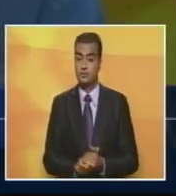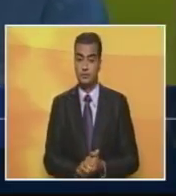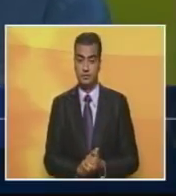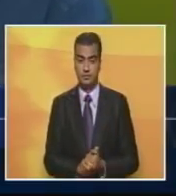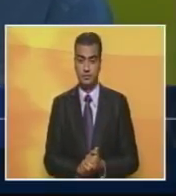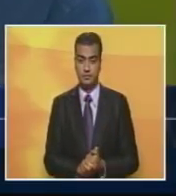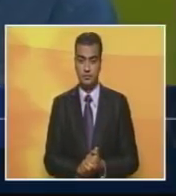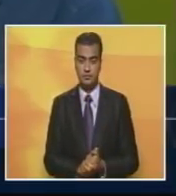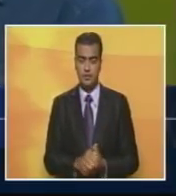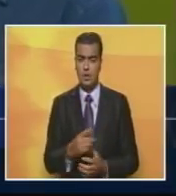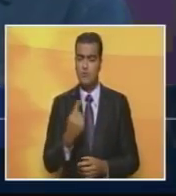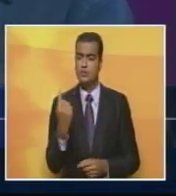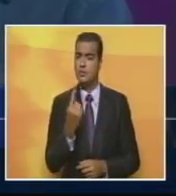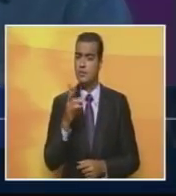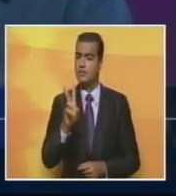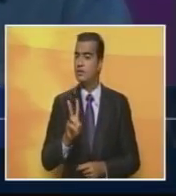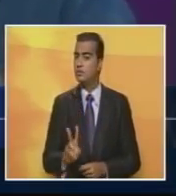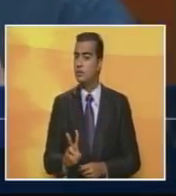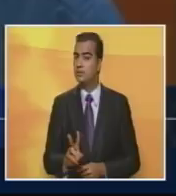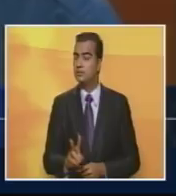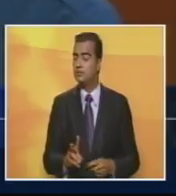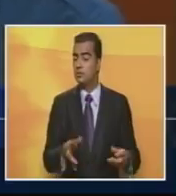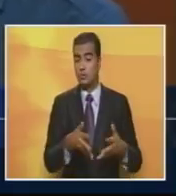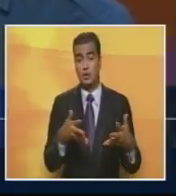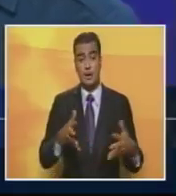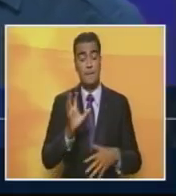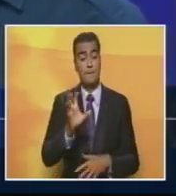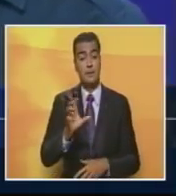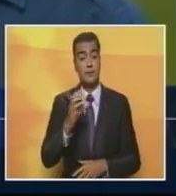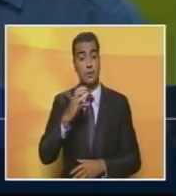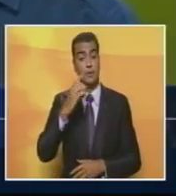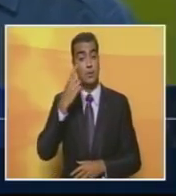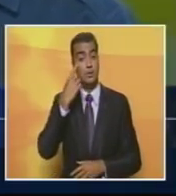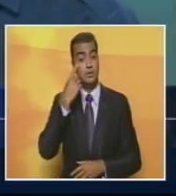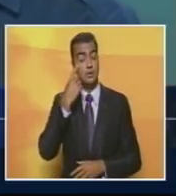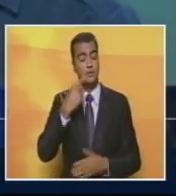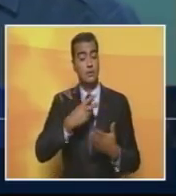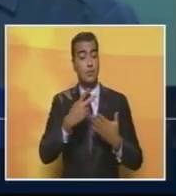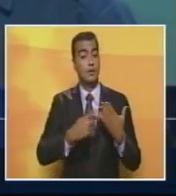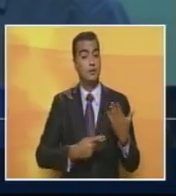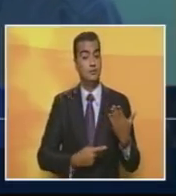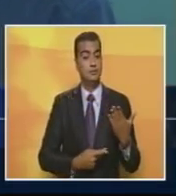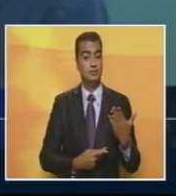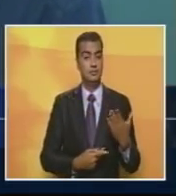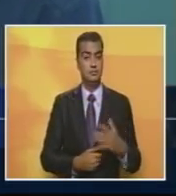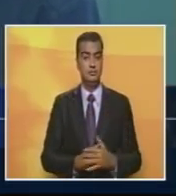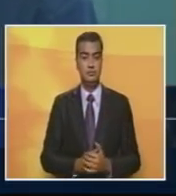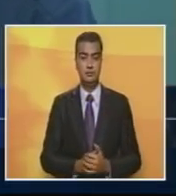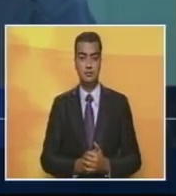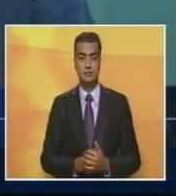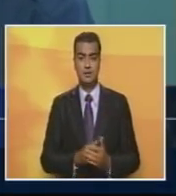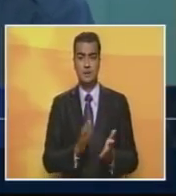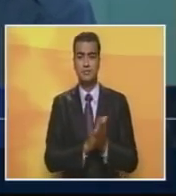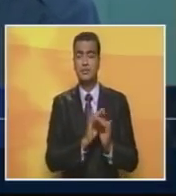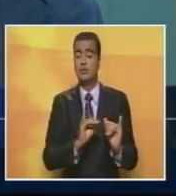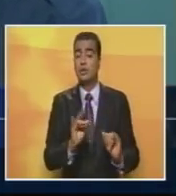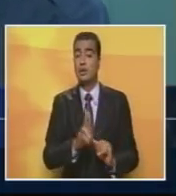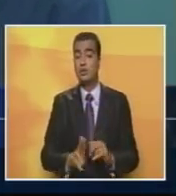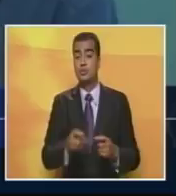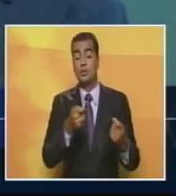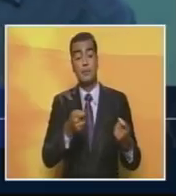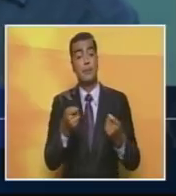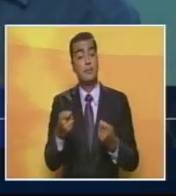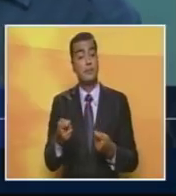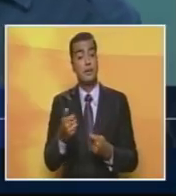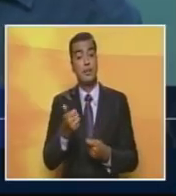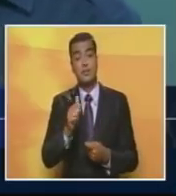no es solamente Venezuela, un gran país como es China, tiene un plan para prácticamente desaparecer el uso de papel moneda